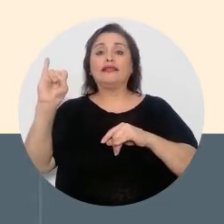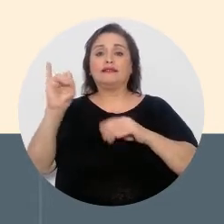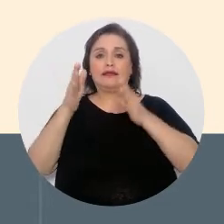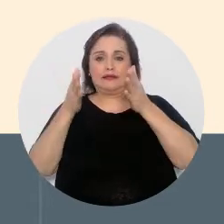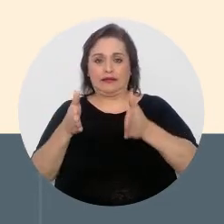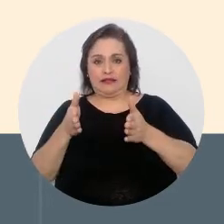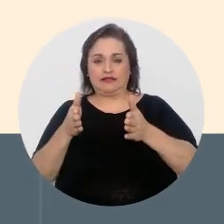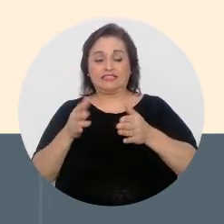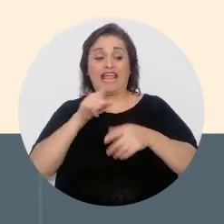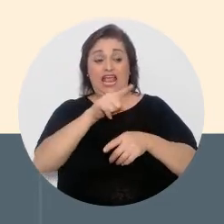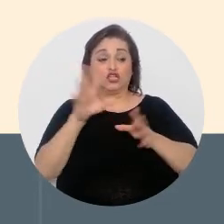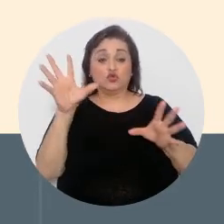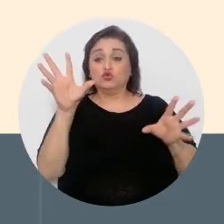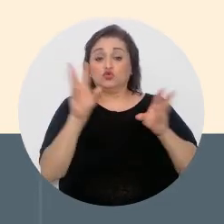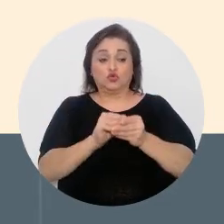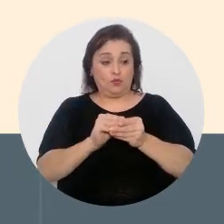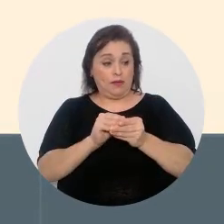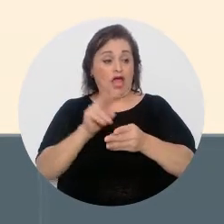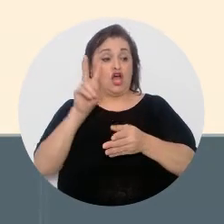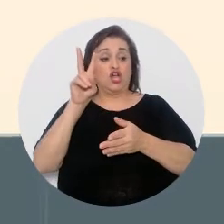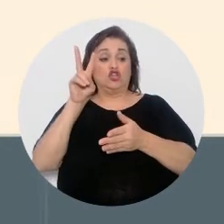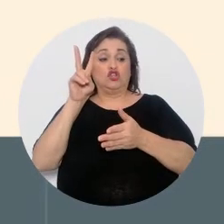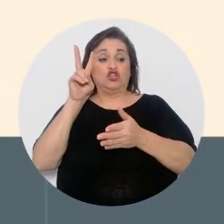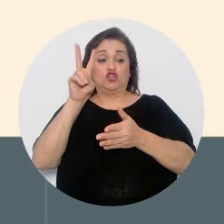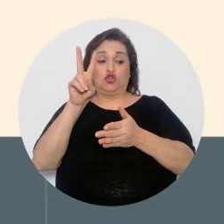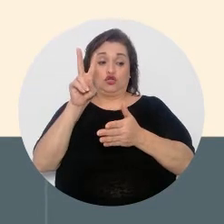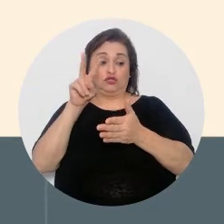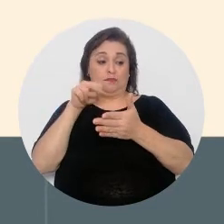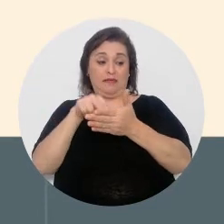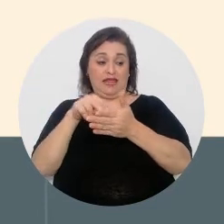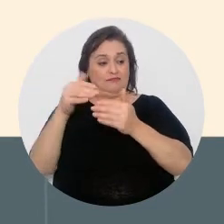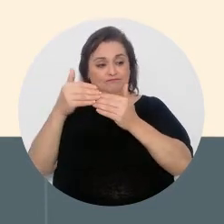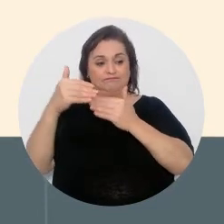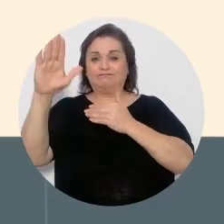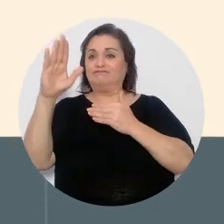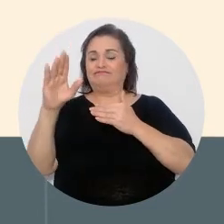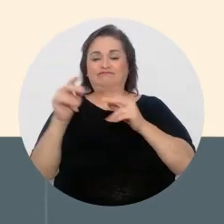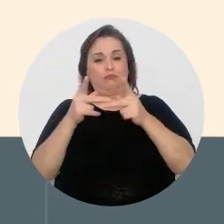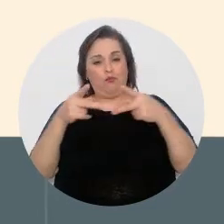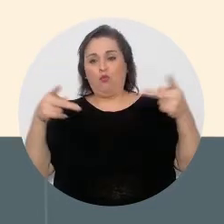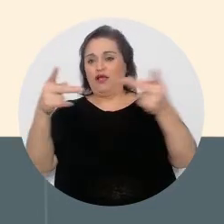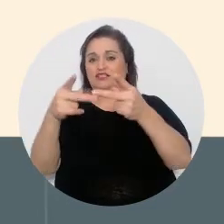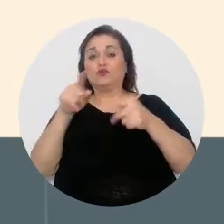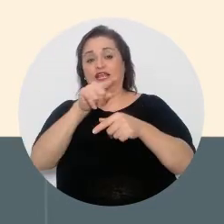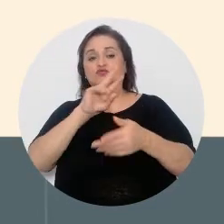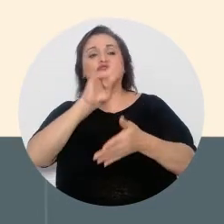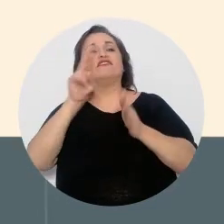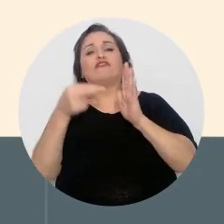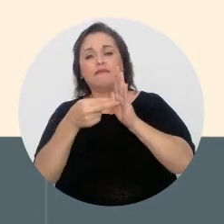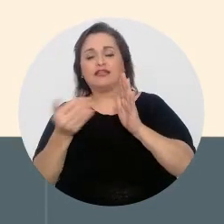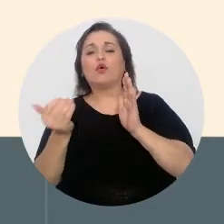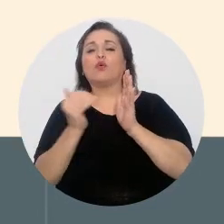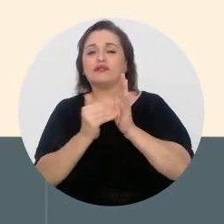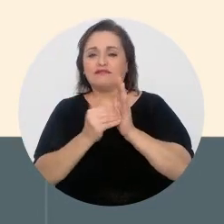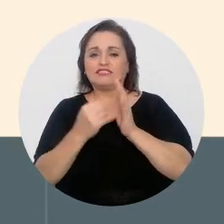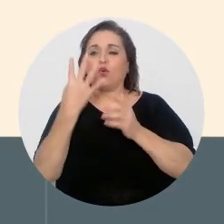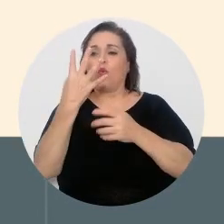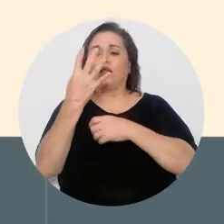suma los 4.900 cargos que por primera vez elegimos en el 2002. Y esa elección se va a repetir